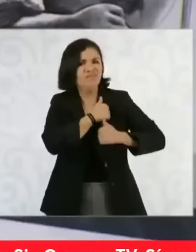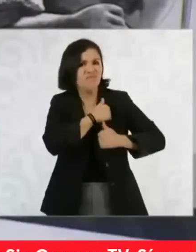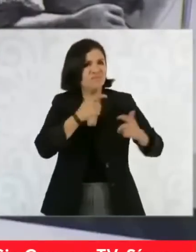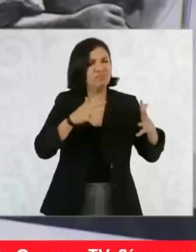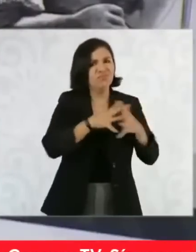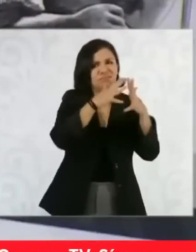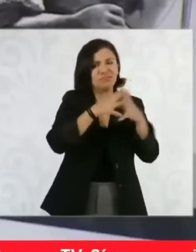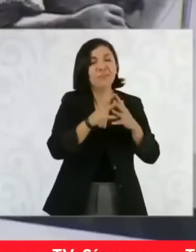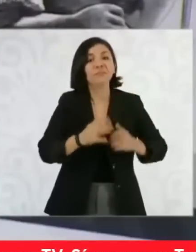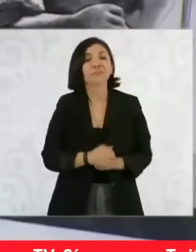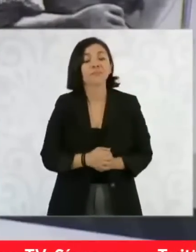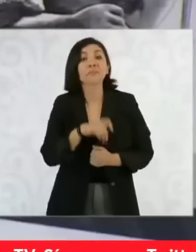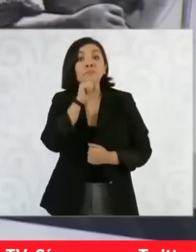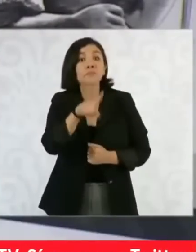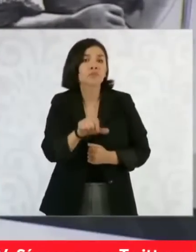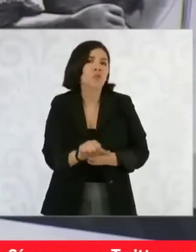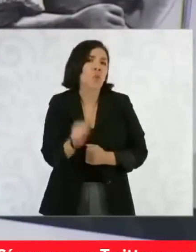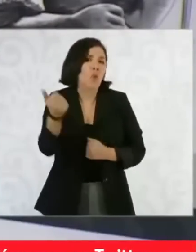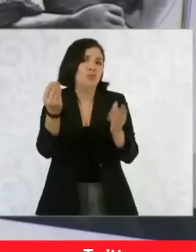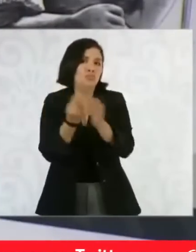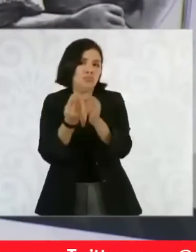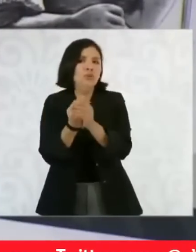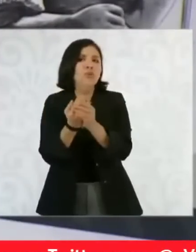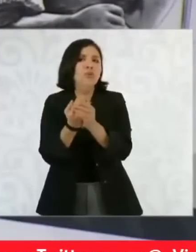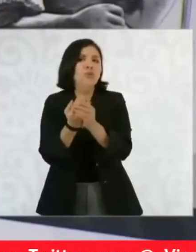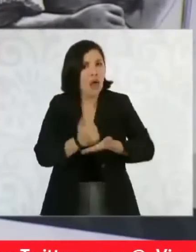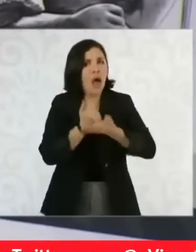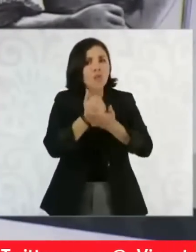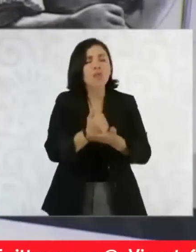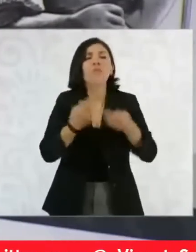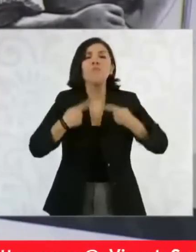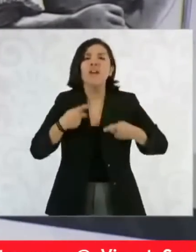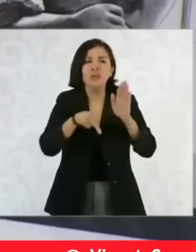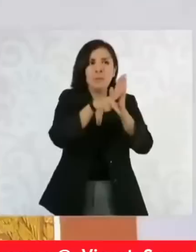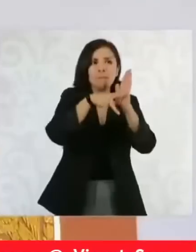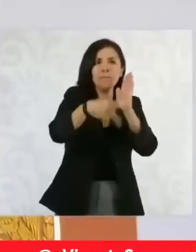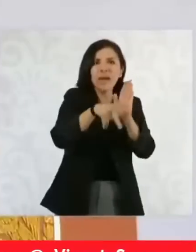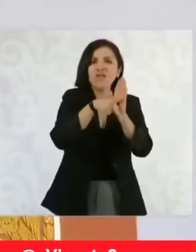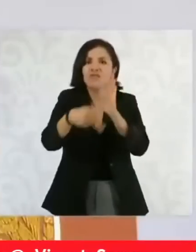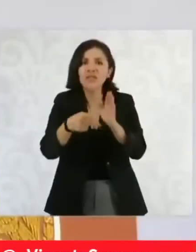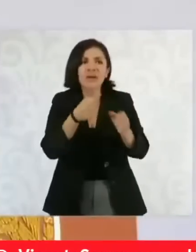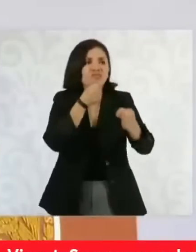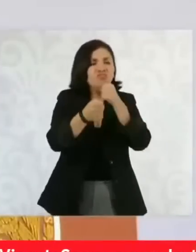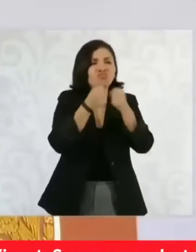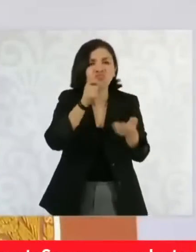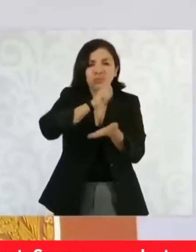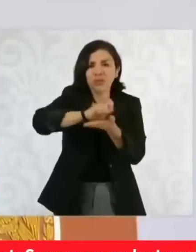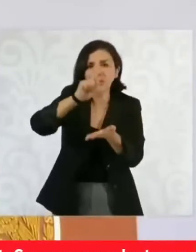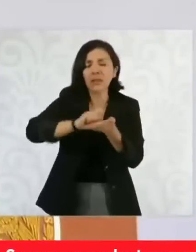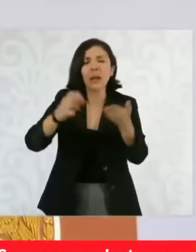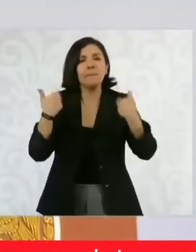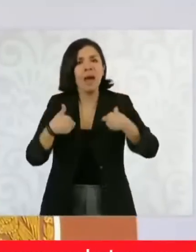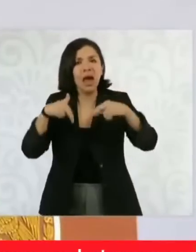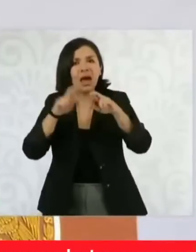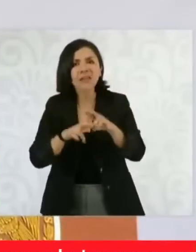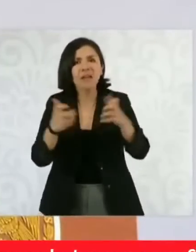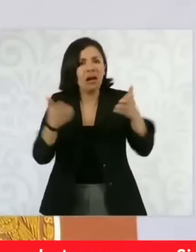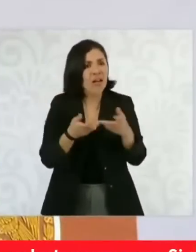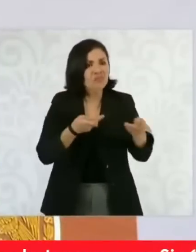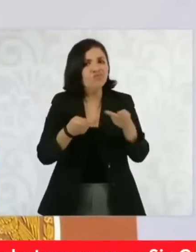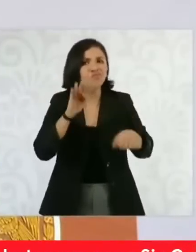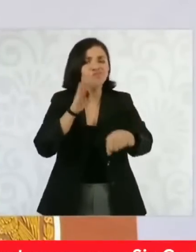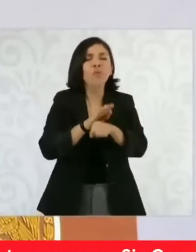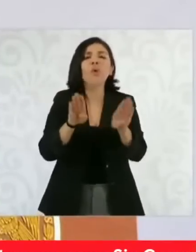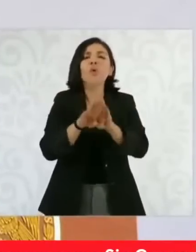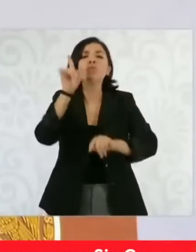También, desde otras trincheras, coadyuvaron periodistas, escritoras, maestras y activistas como